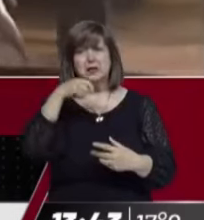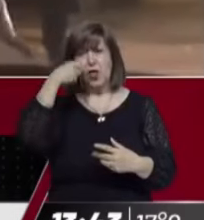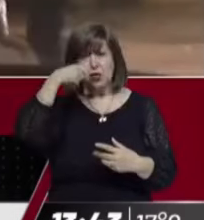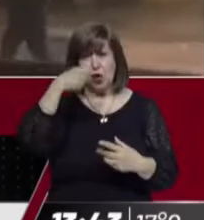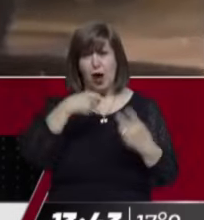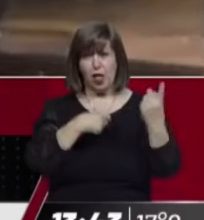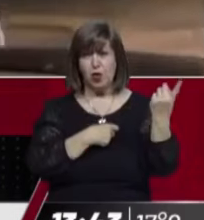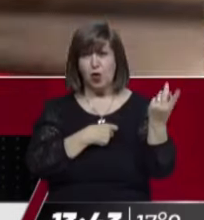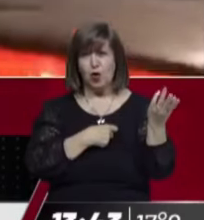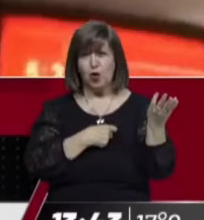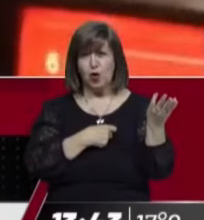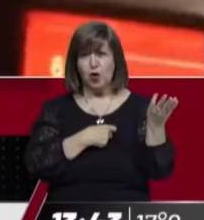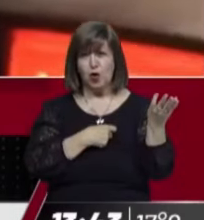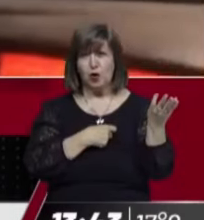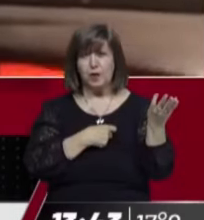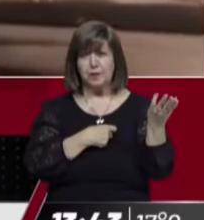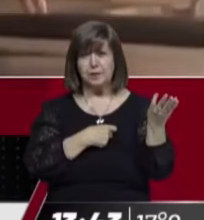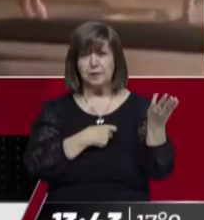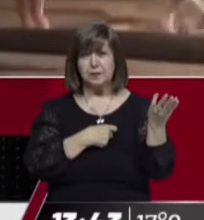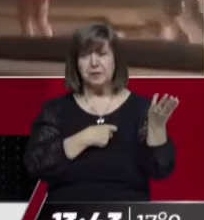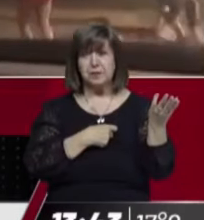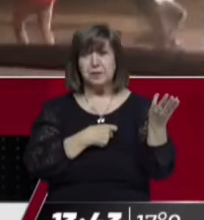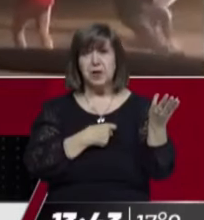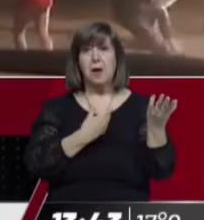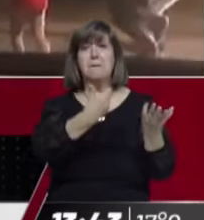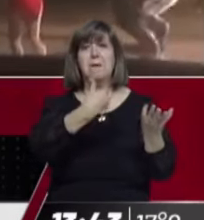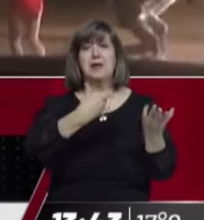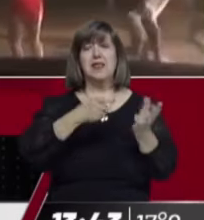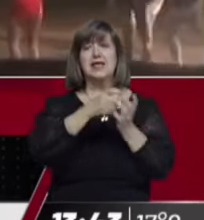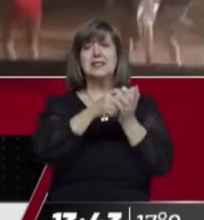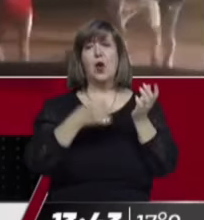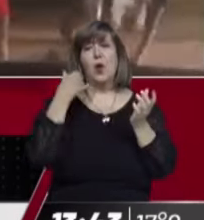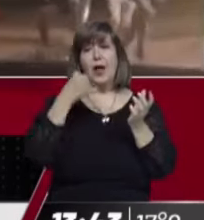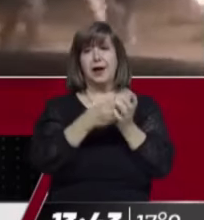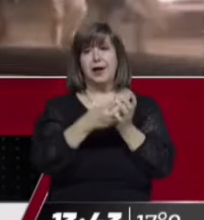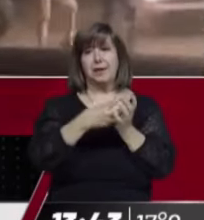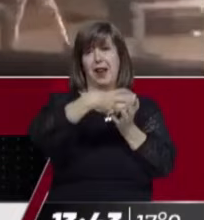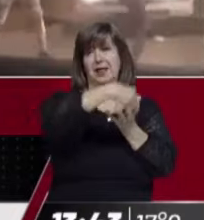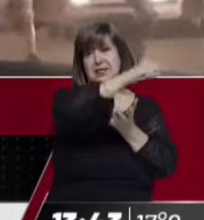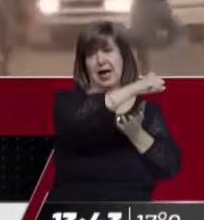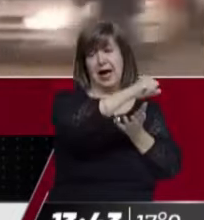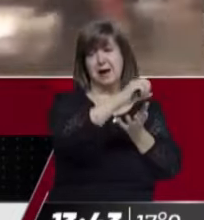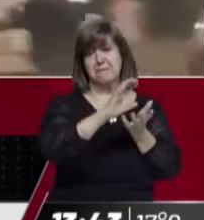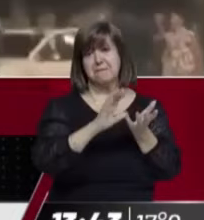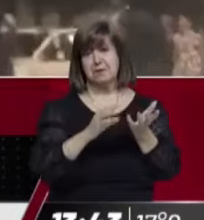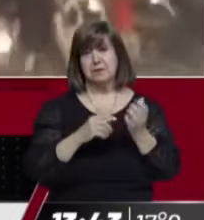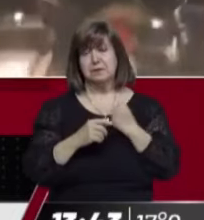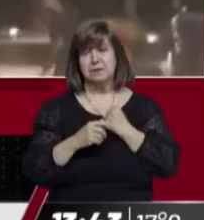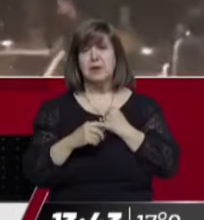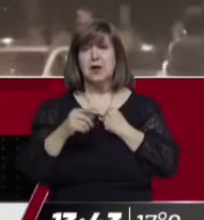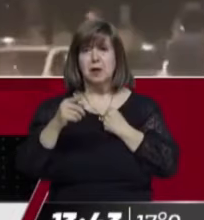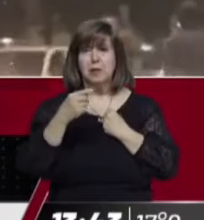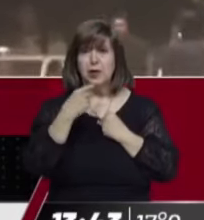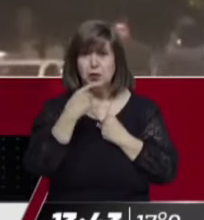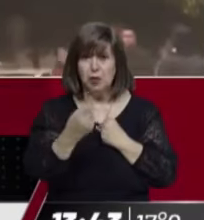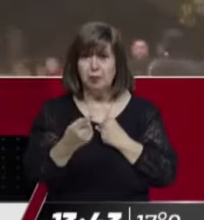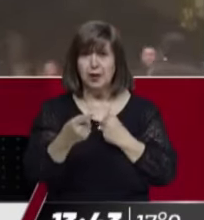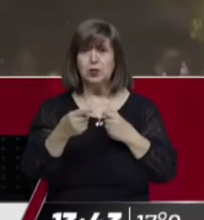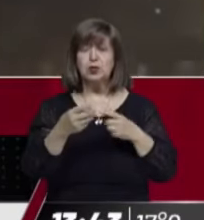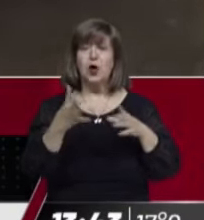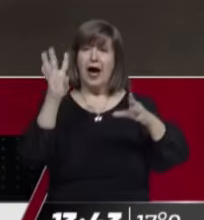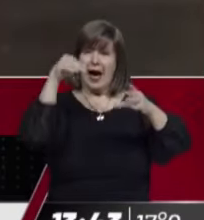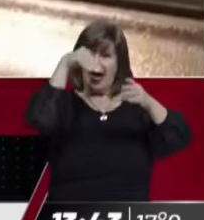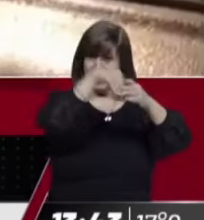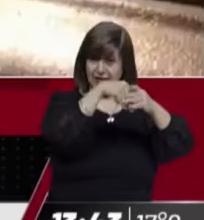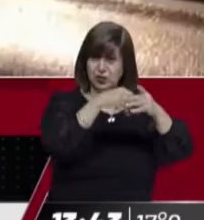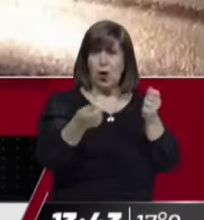flaco y y nada la verdad que a estas personas las sabían han visto adentro del boliche no en el boliche